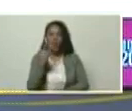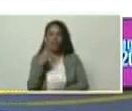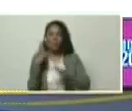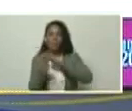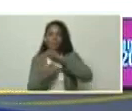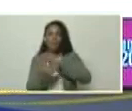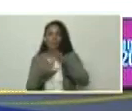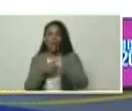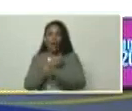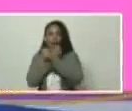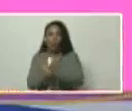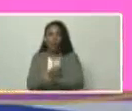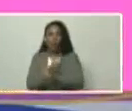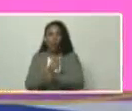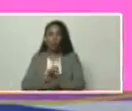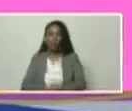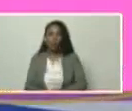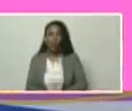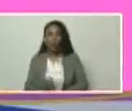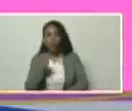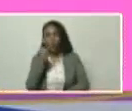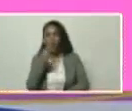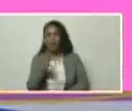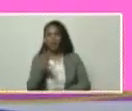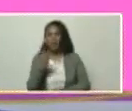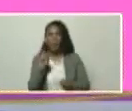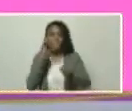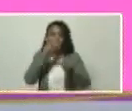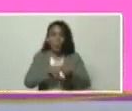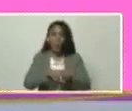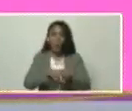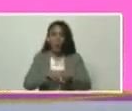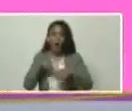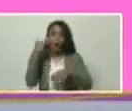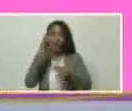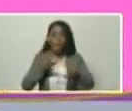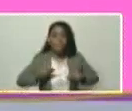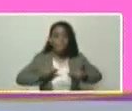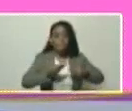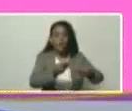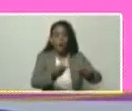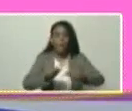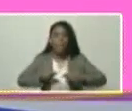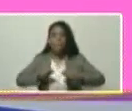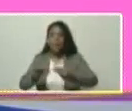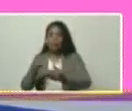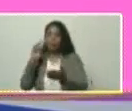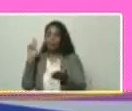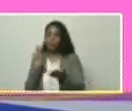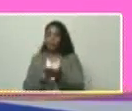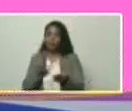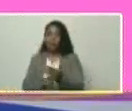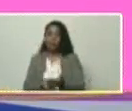se graduaron? ¿Cuántos cupos se han distribuido? ¿Verdad?